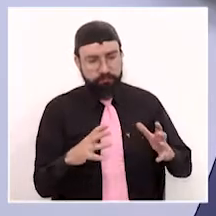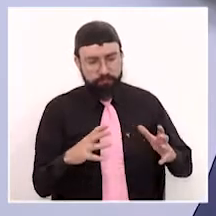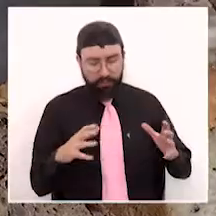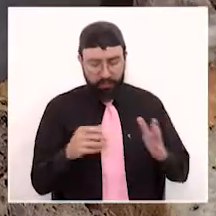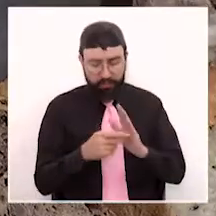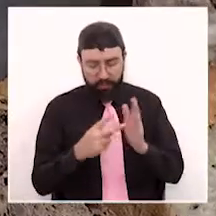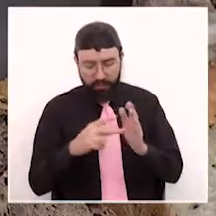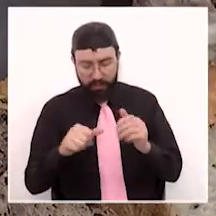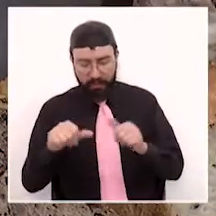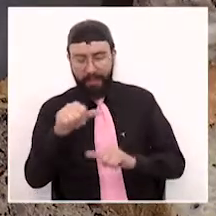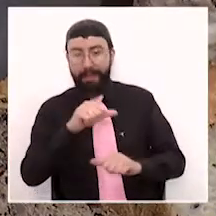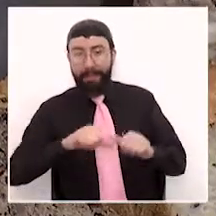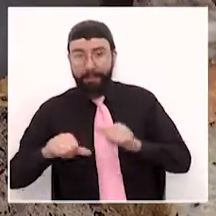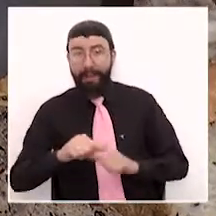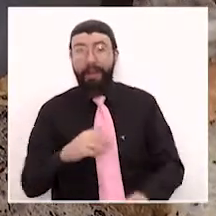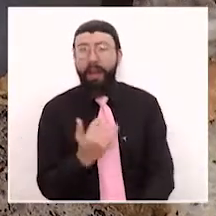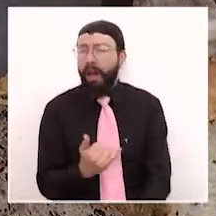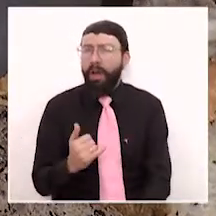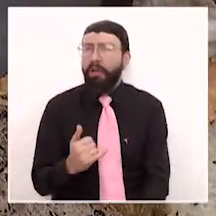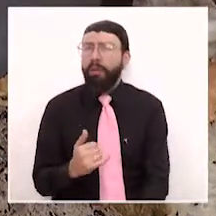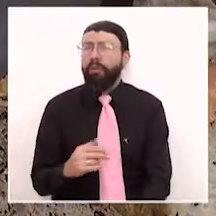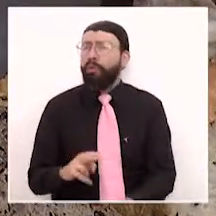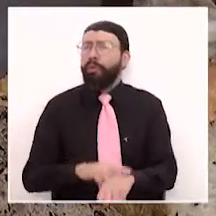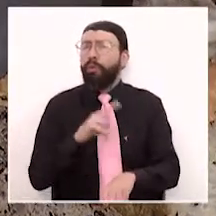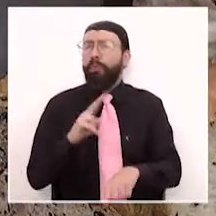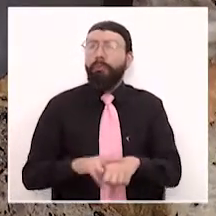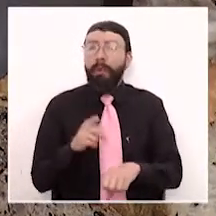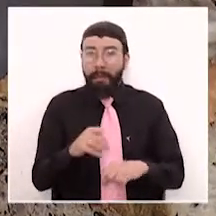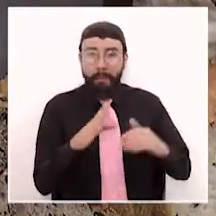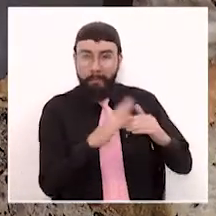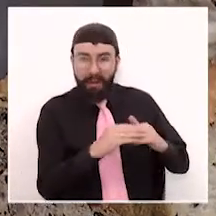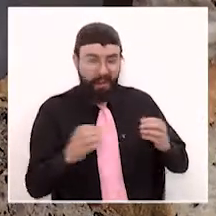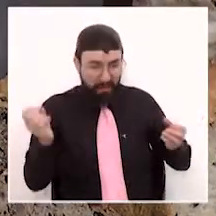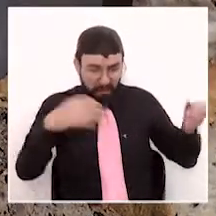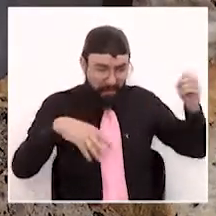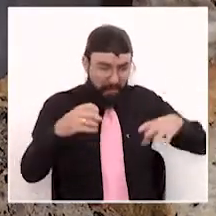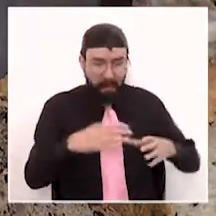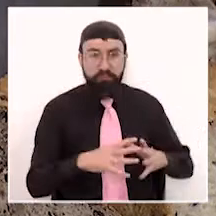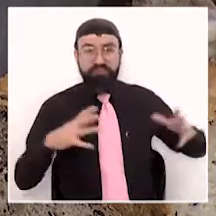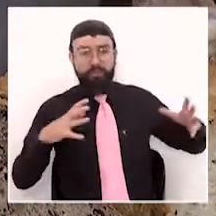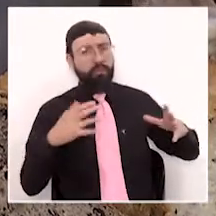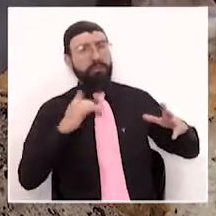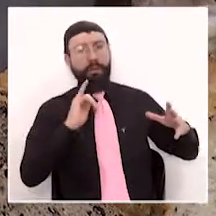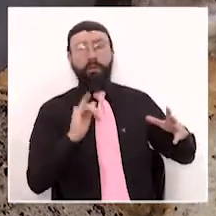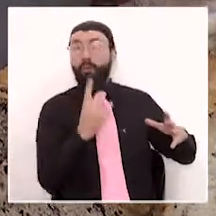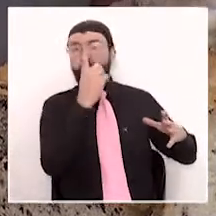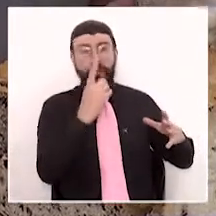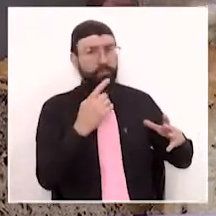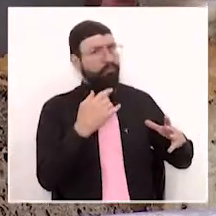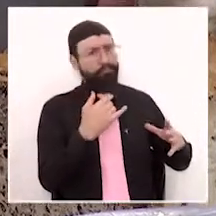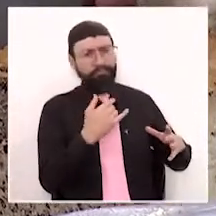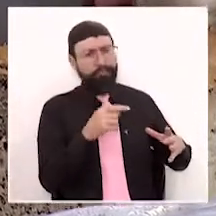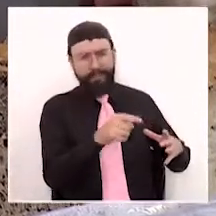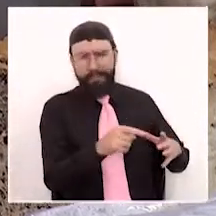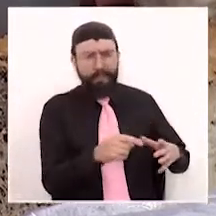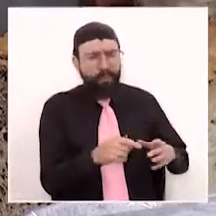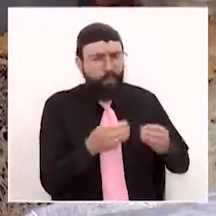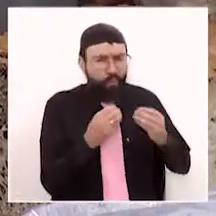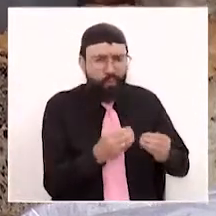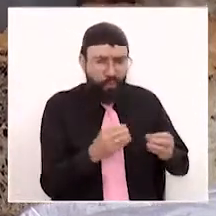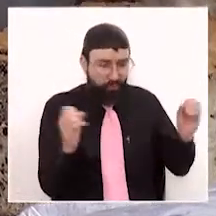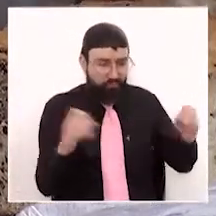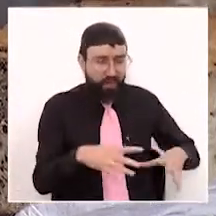reemplazando a la levadura tradicional de panadería, que lo que hace es que es un solo tipo de levadura y es muy, muy concentrada.